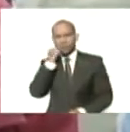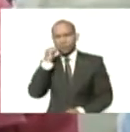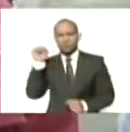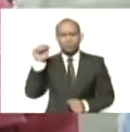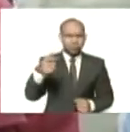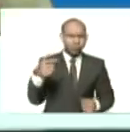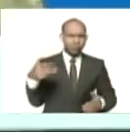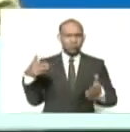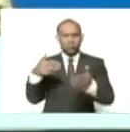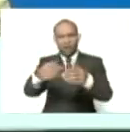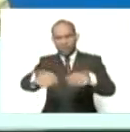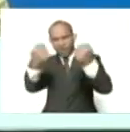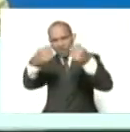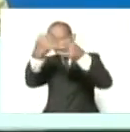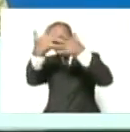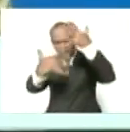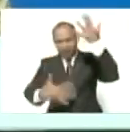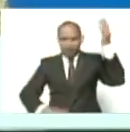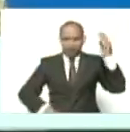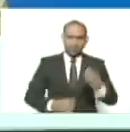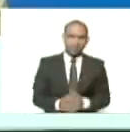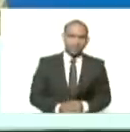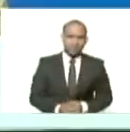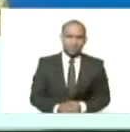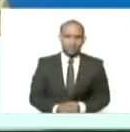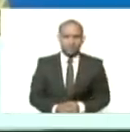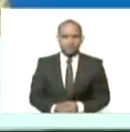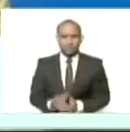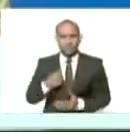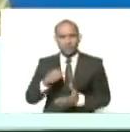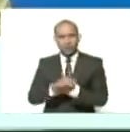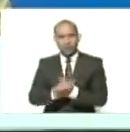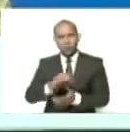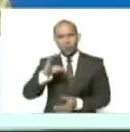urnas electorales, etc. Mi amigo Carlos Ortega,